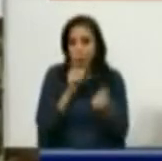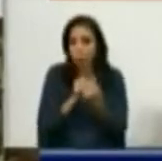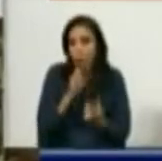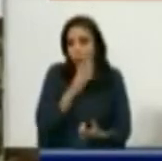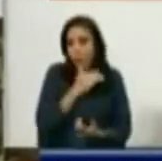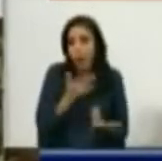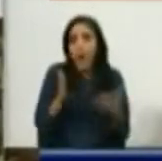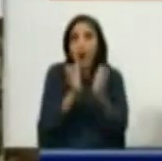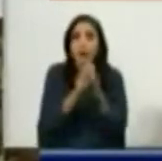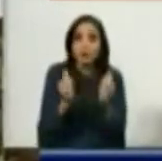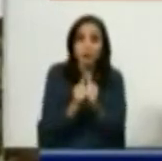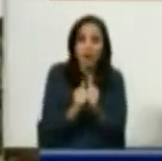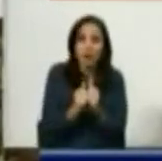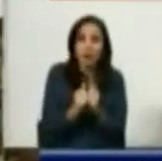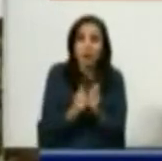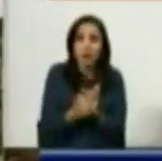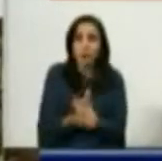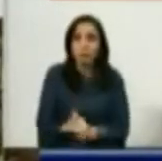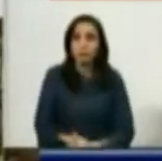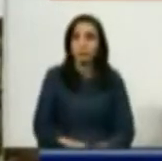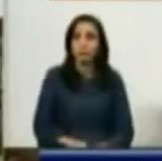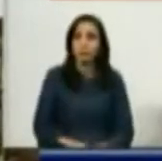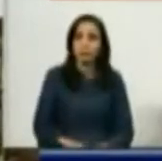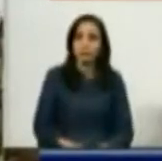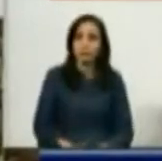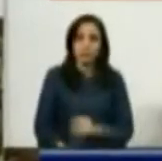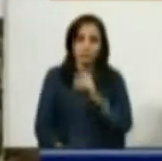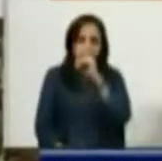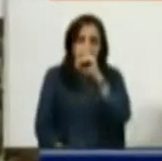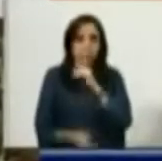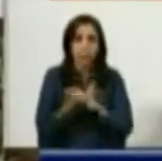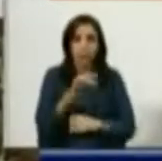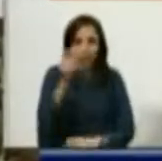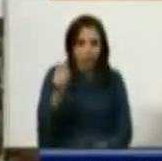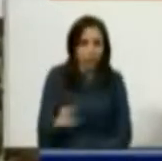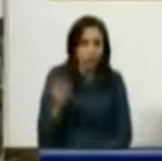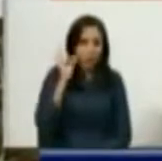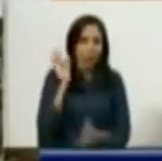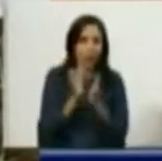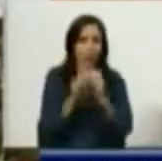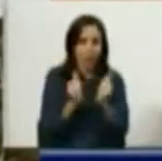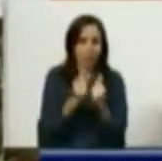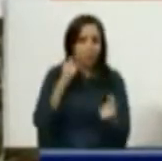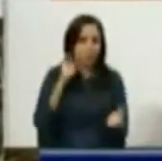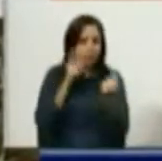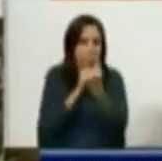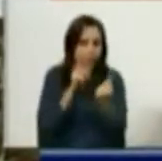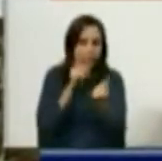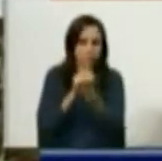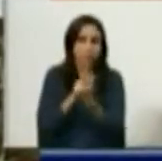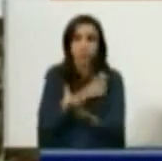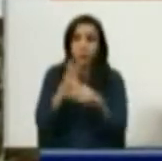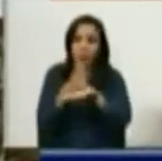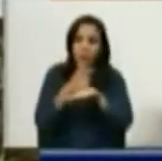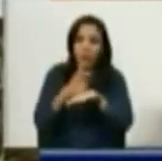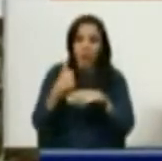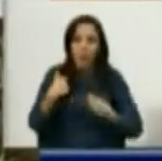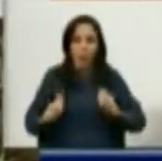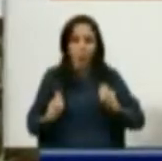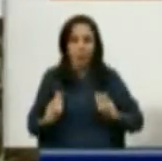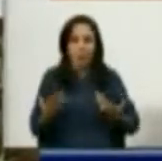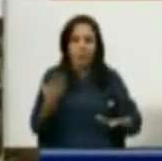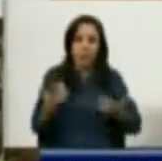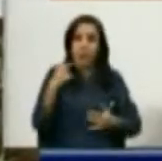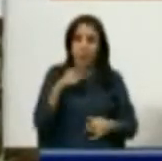en anzoátegui está nuestra compañera Estela atendiendo al pueblo y el gobierno preocupado Ah no